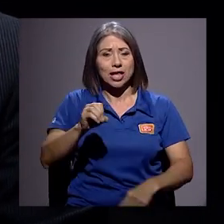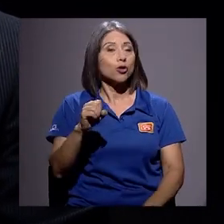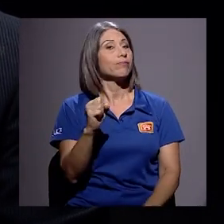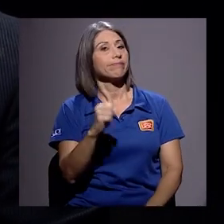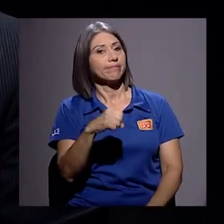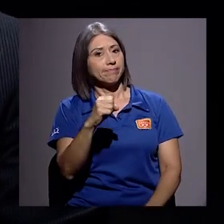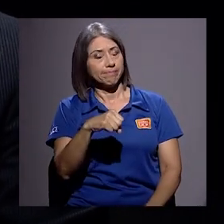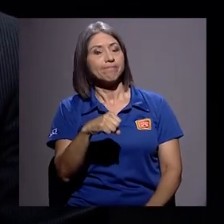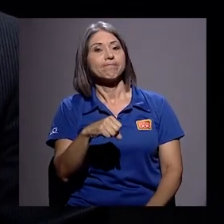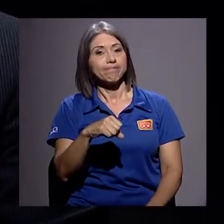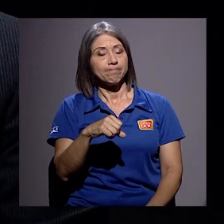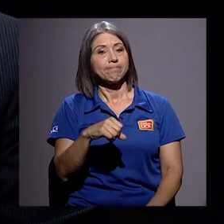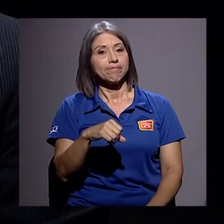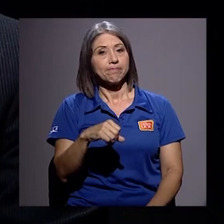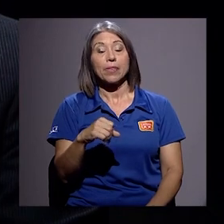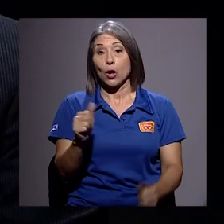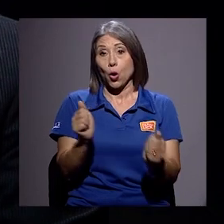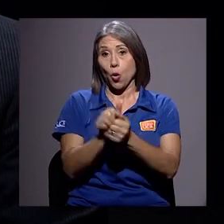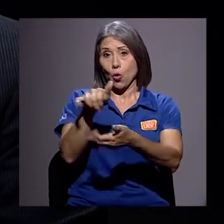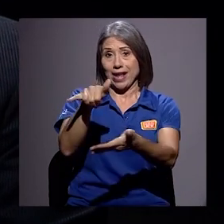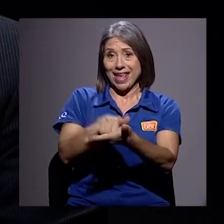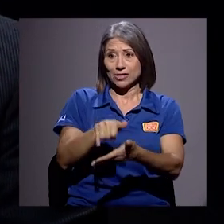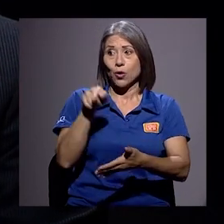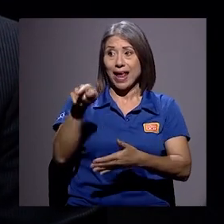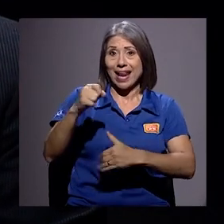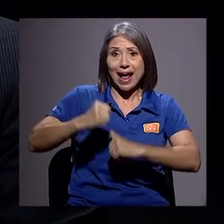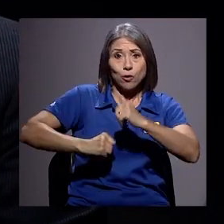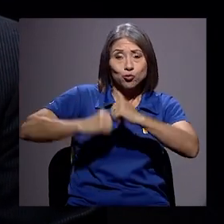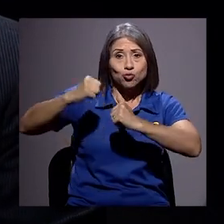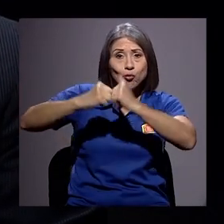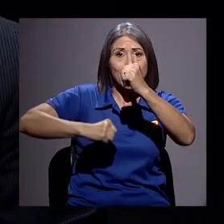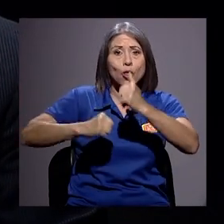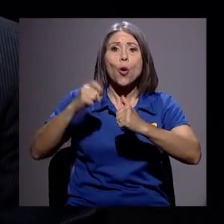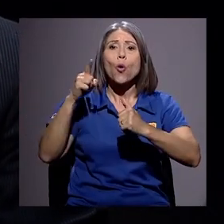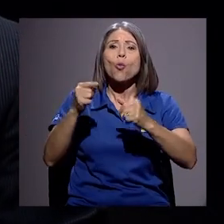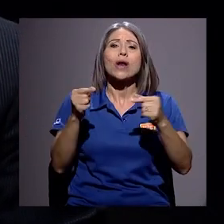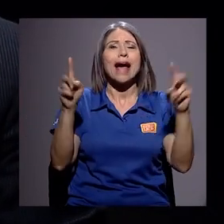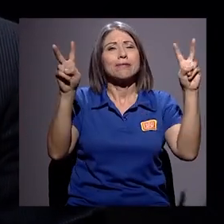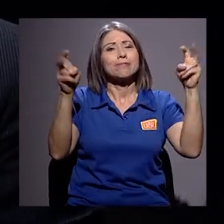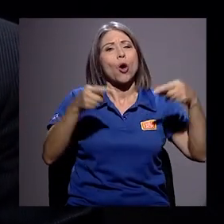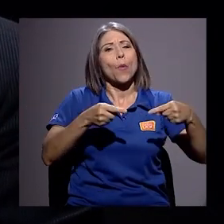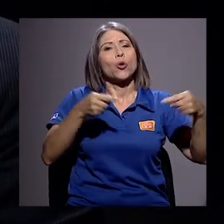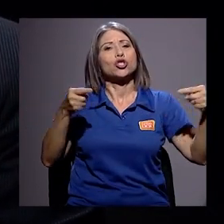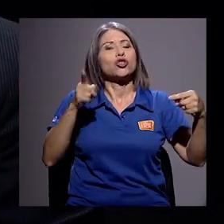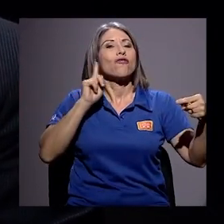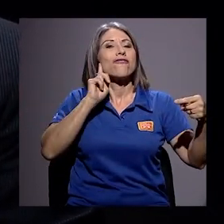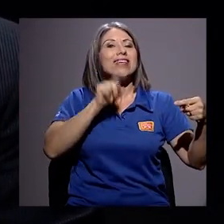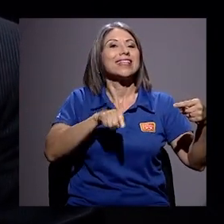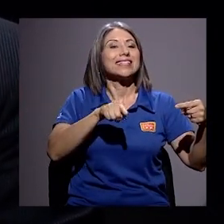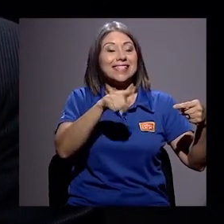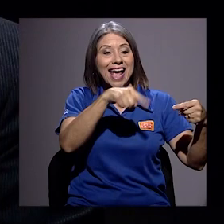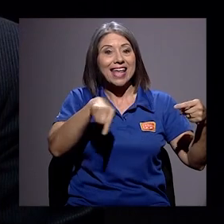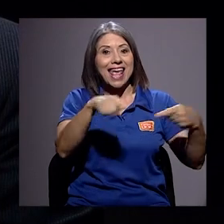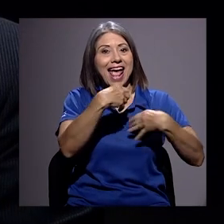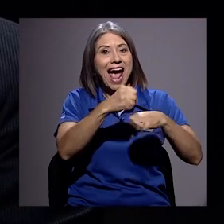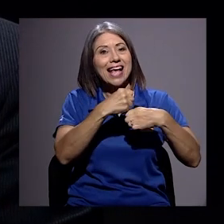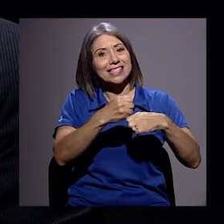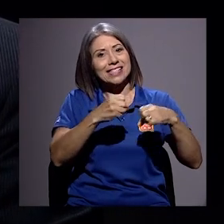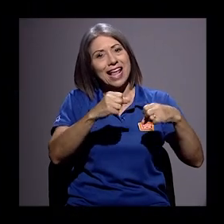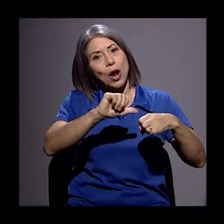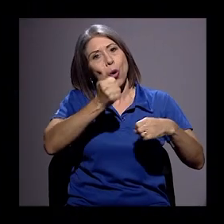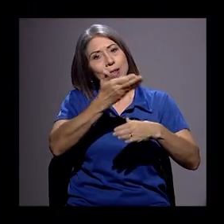vacías con eso él ha construido entonces una oposición ficticia que la que le hace la otra parte del